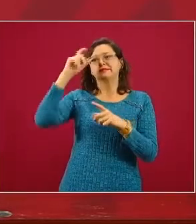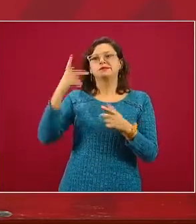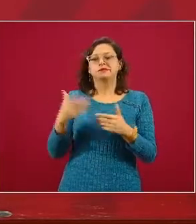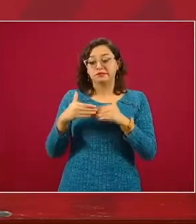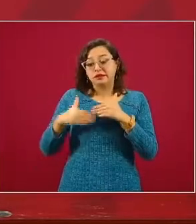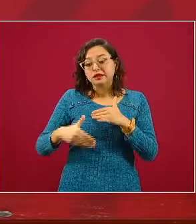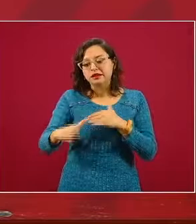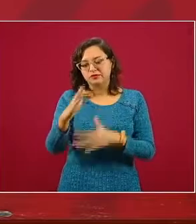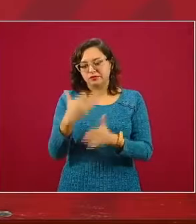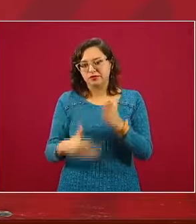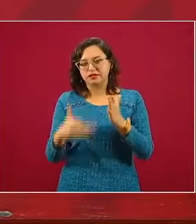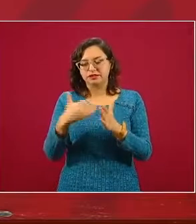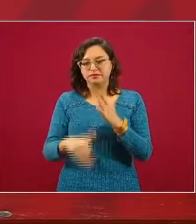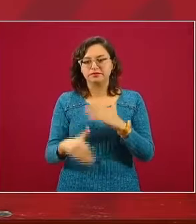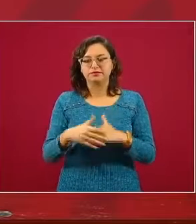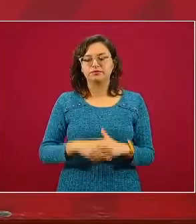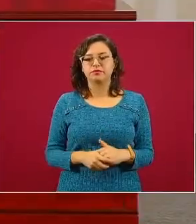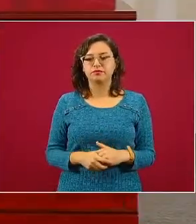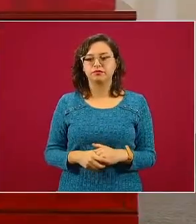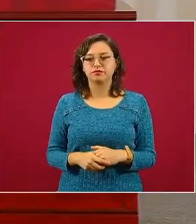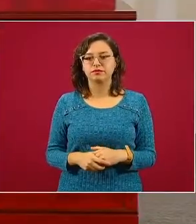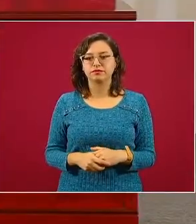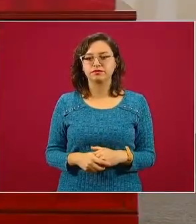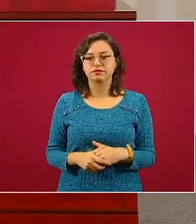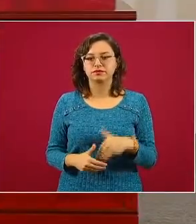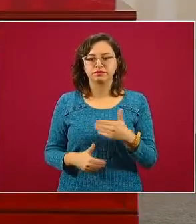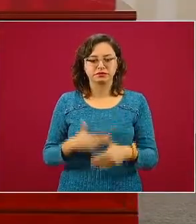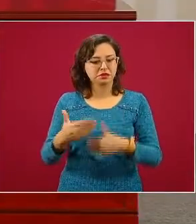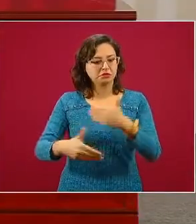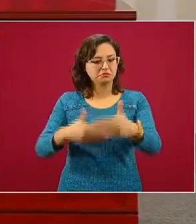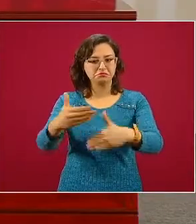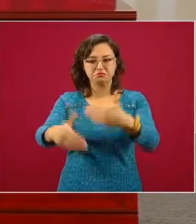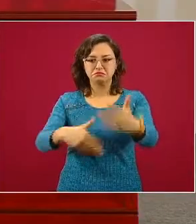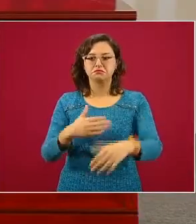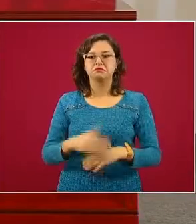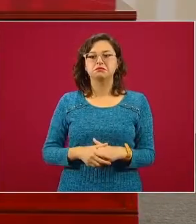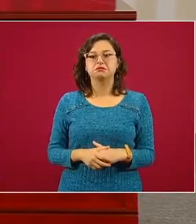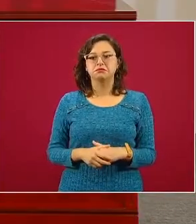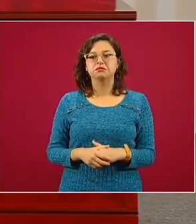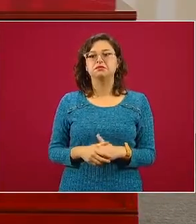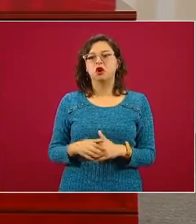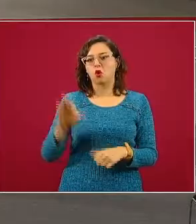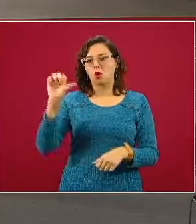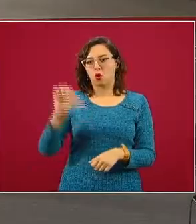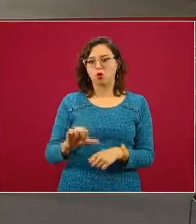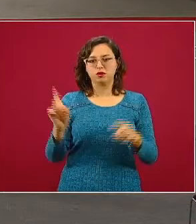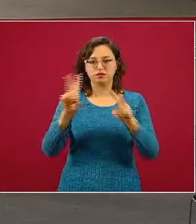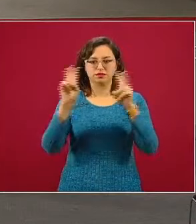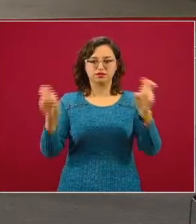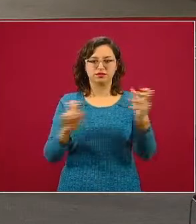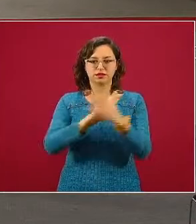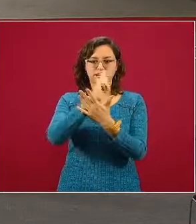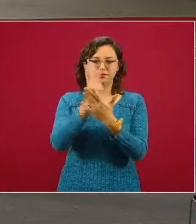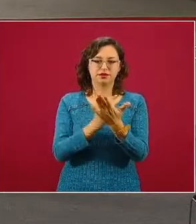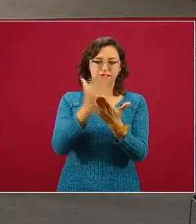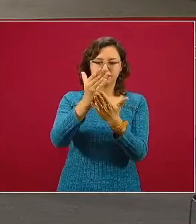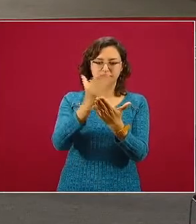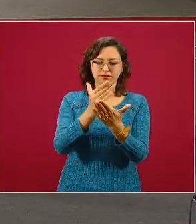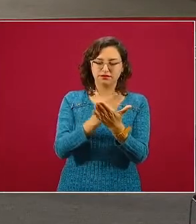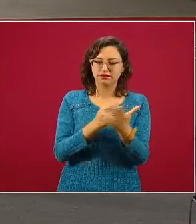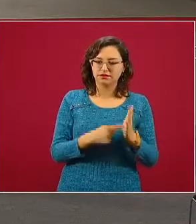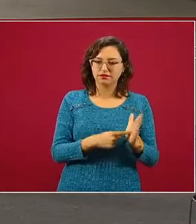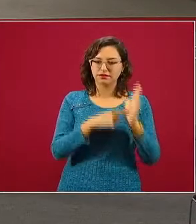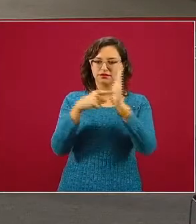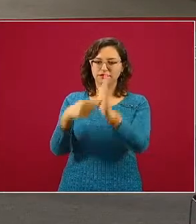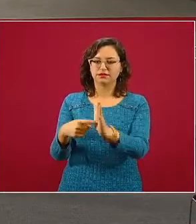primera fase y en las próximas fases por venir. Entonces, ese va a ser el programa principal de hoy, responder a estas preguntas, y